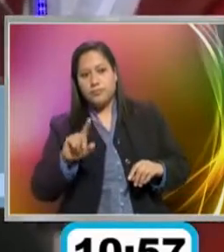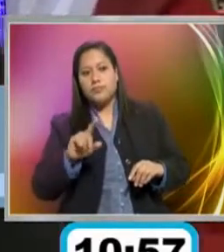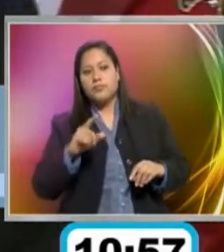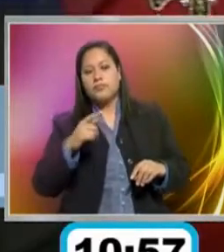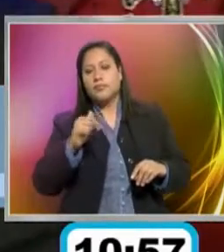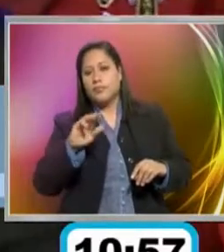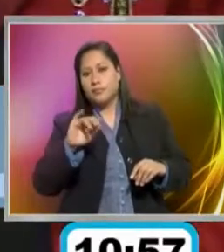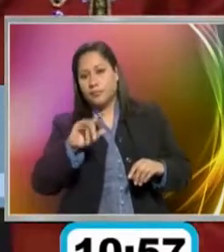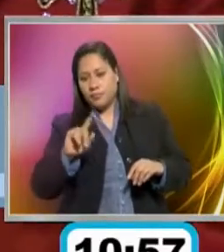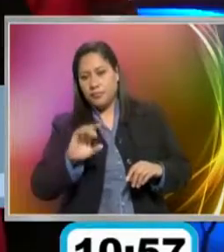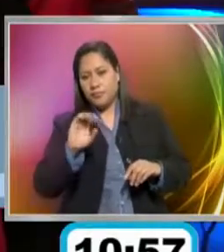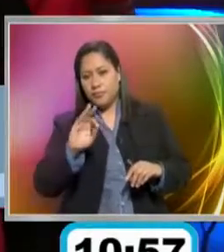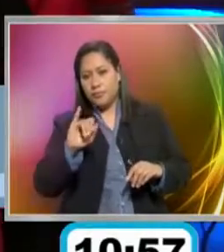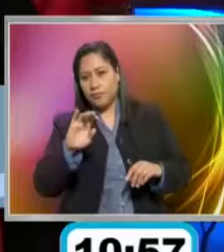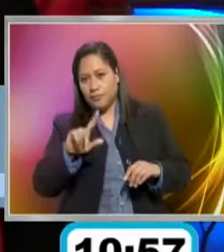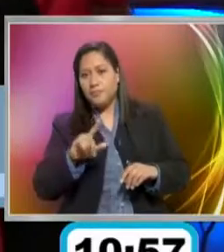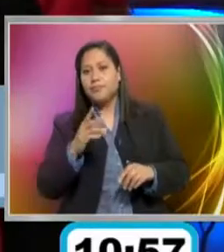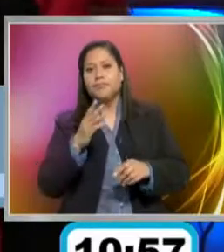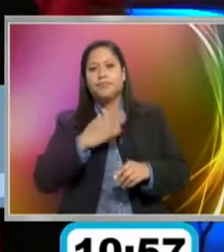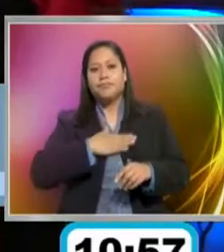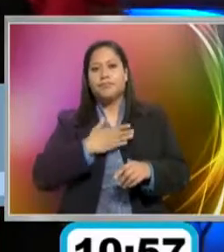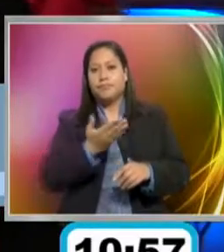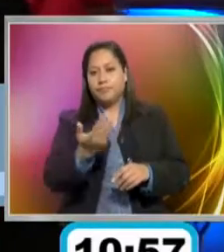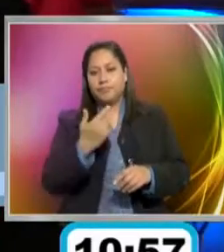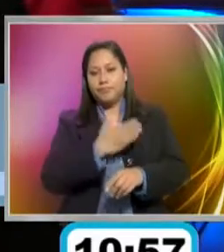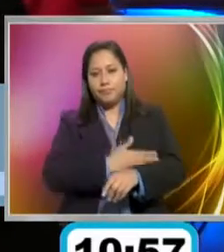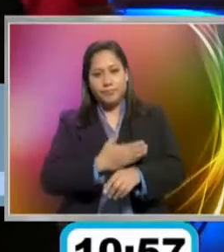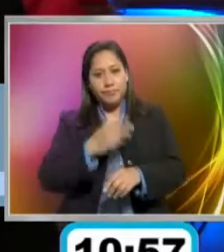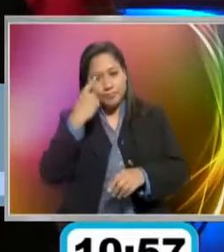Gamis Oficial. Maravilloso. Yo quiero llamar a mis compañeros